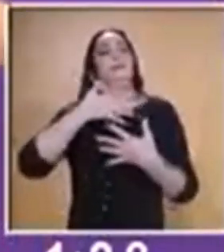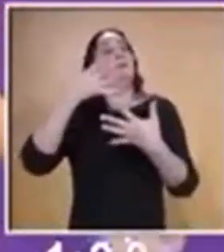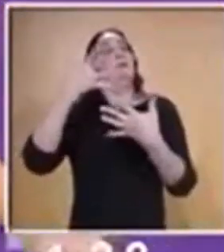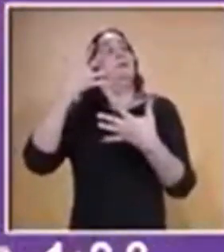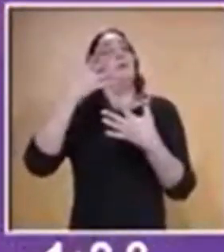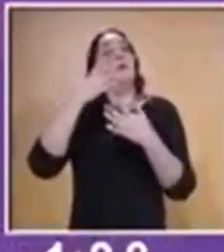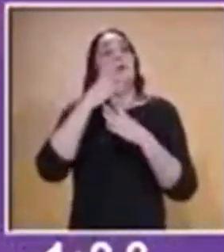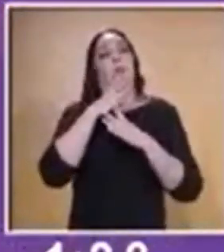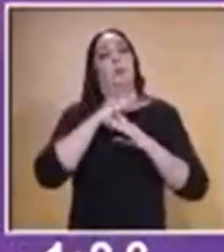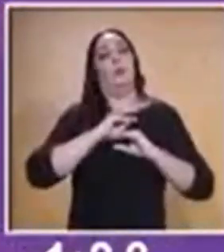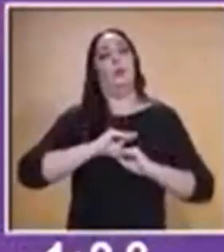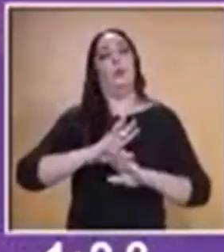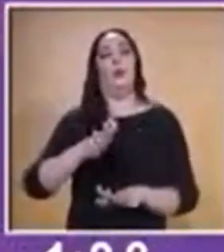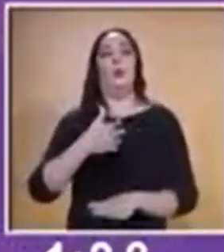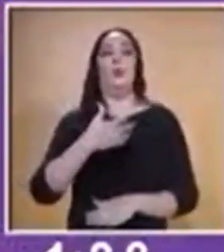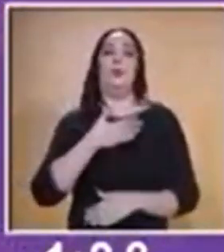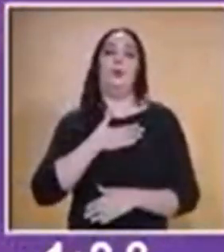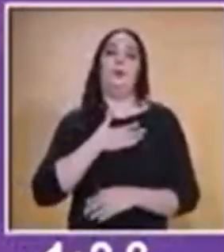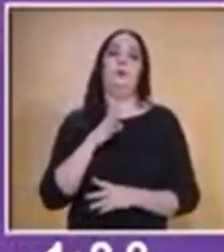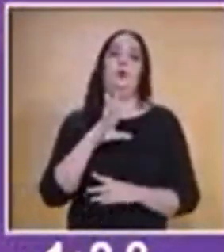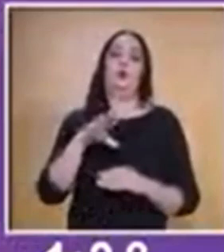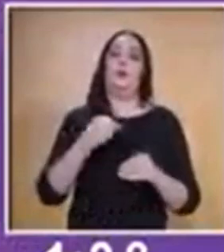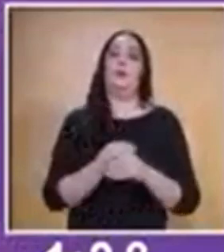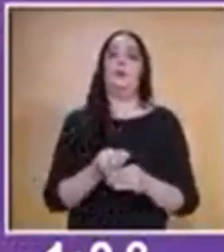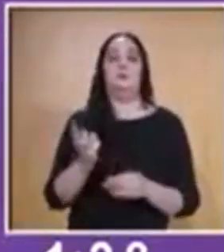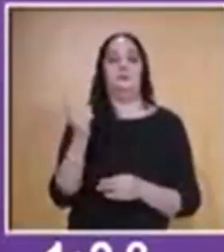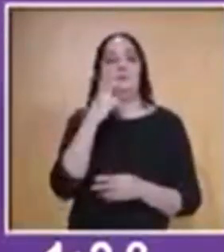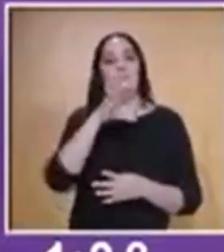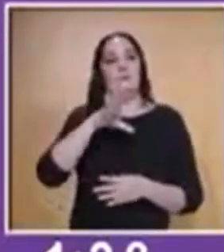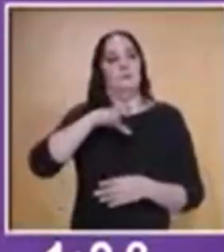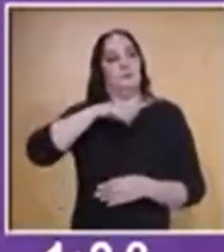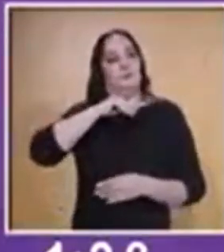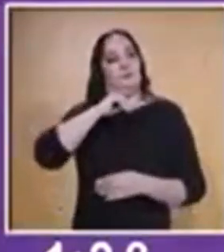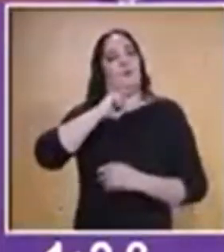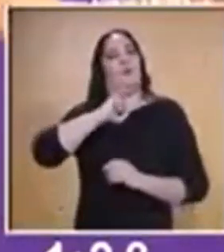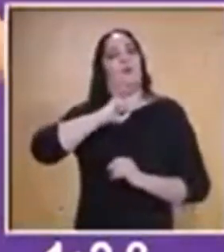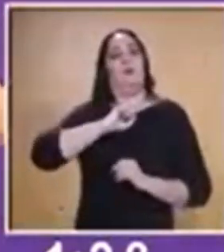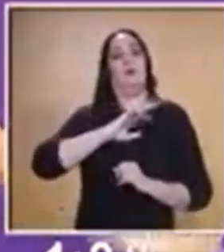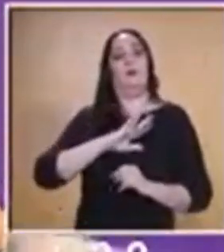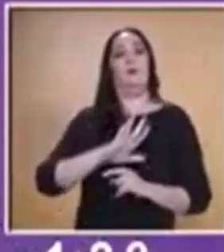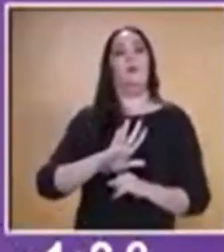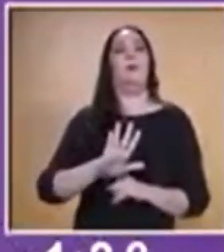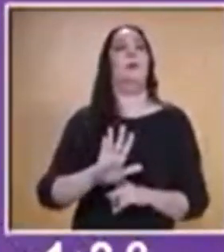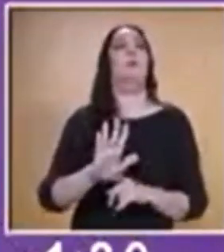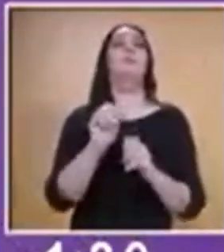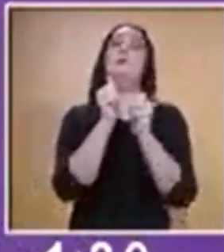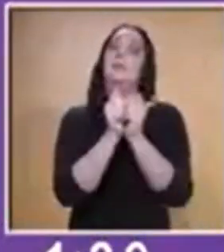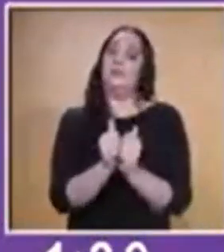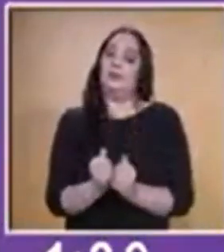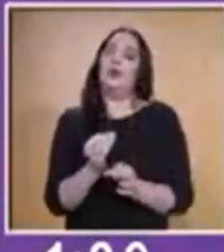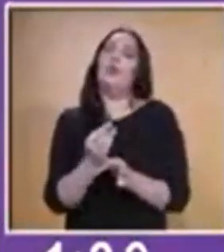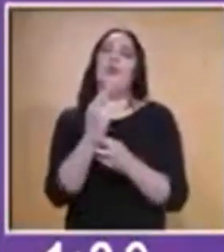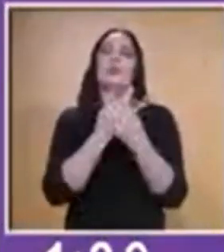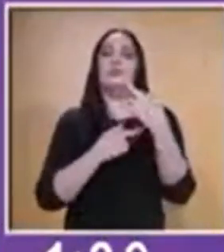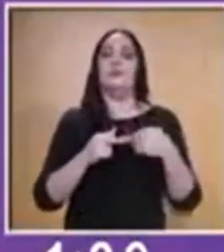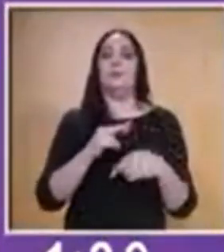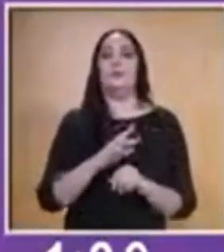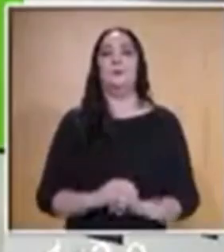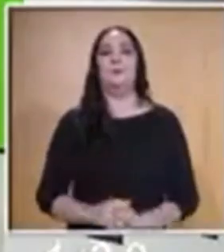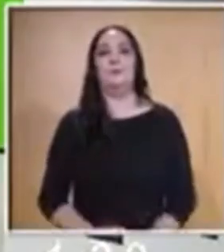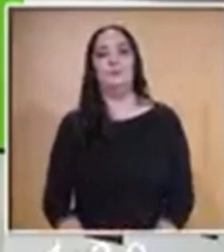exhalamos. De nuevo inhalo y exhalo. Quédate aquí en Escuela TV y en un momento más